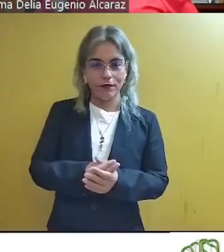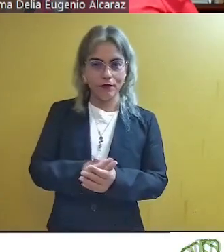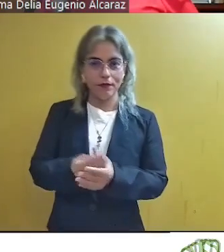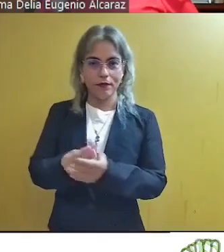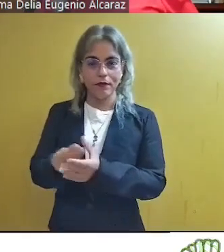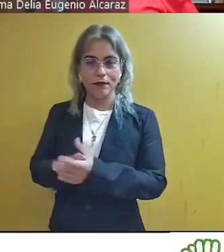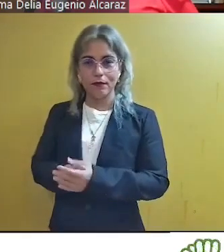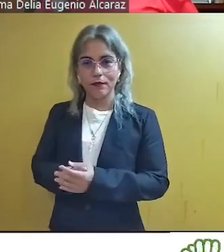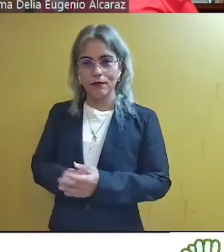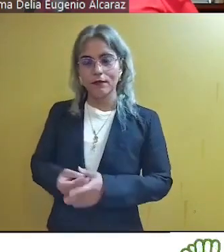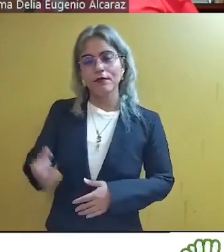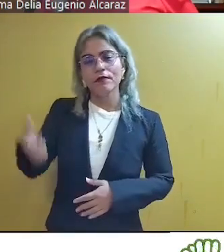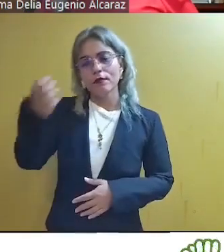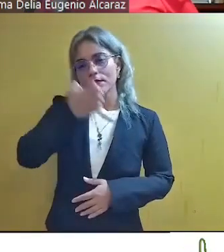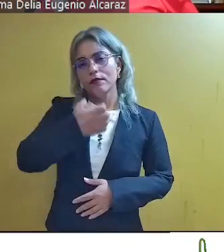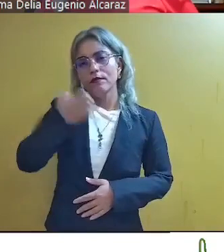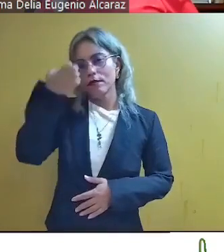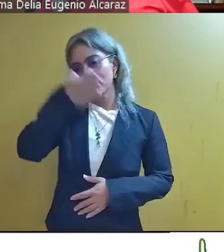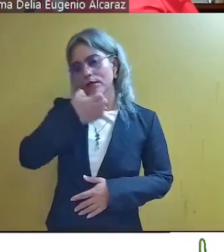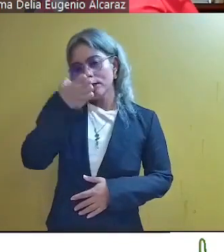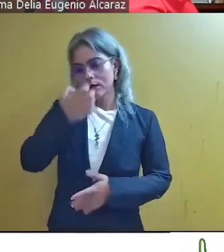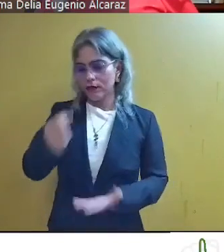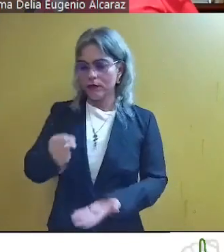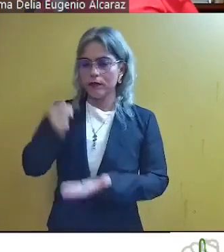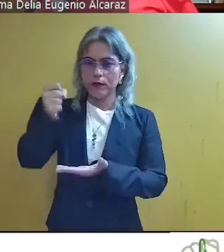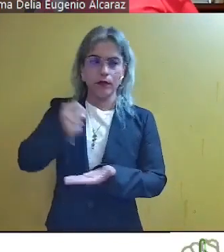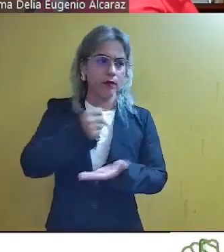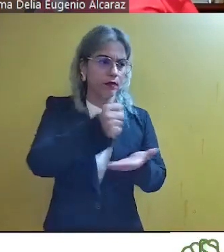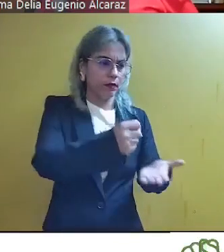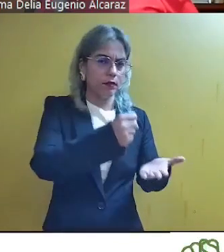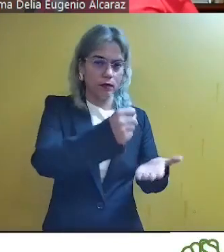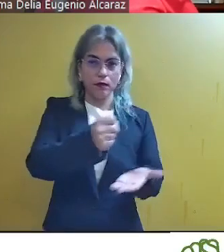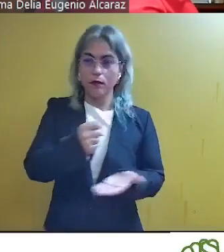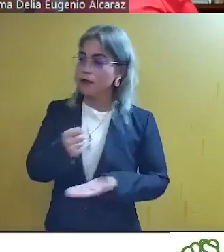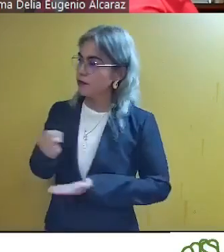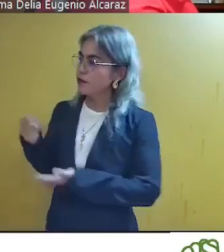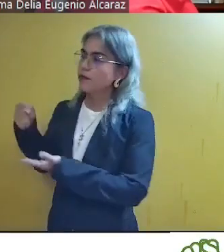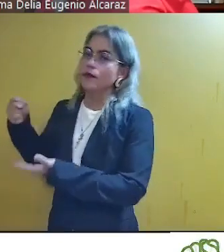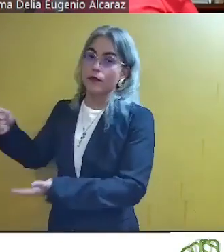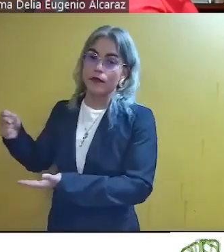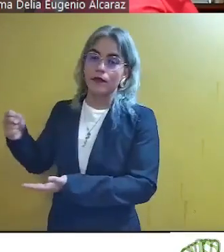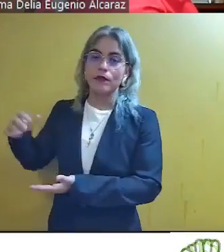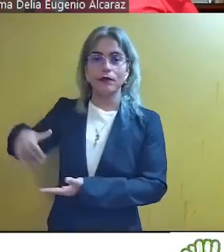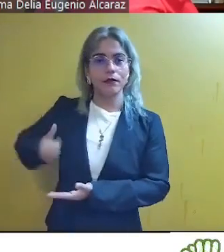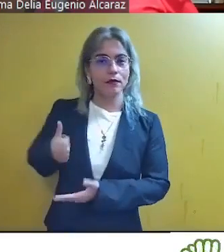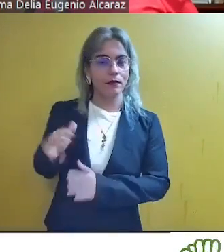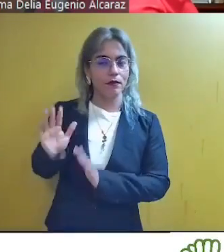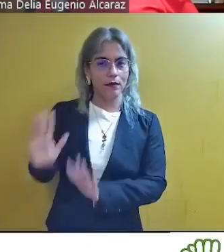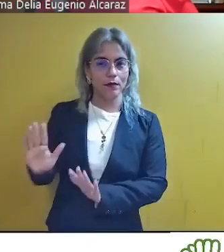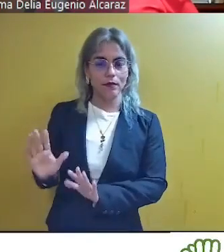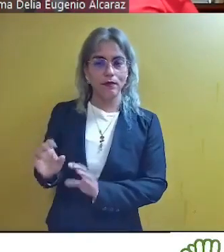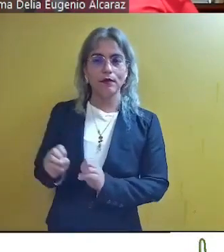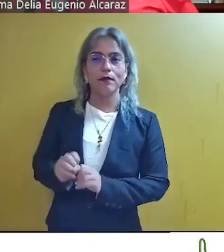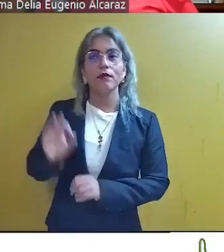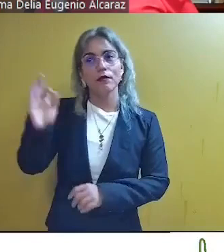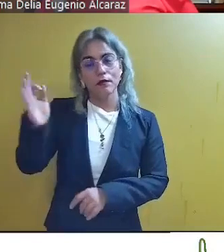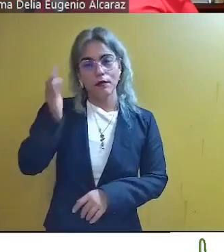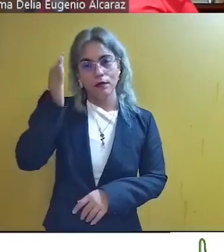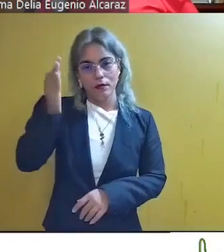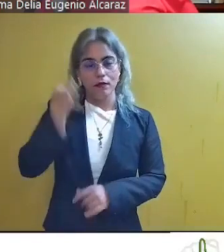reconsideración, constancia que muestre que los recursos no erogados fueran devueltos a la tesorería de la Federación o a su similar a nivel